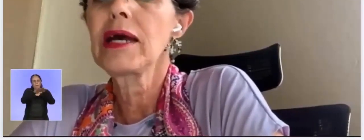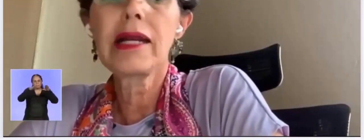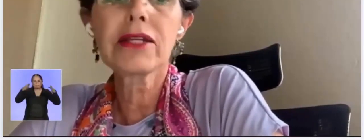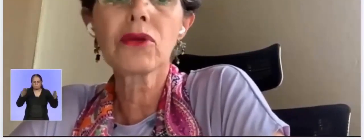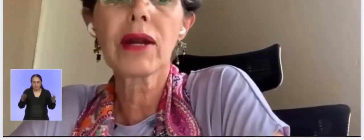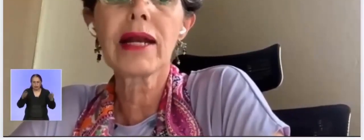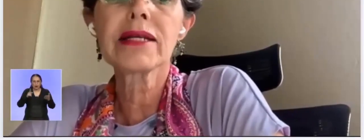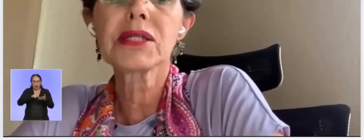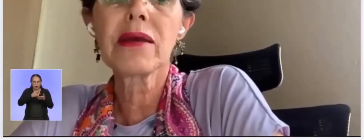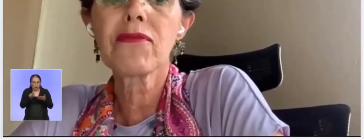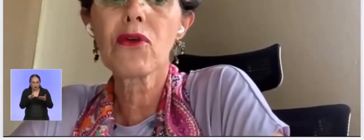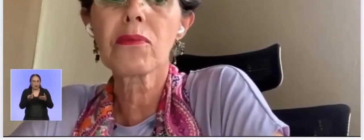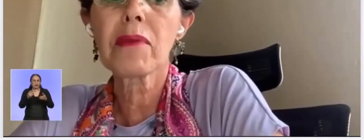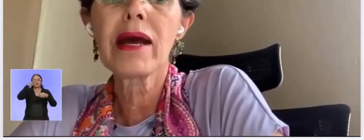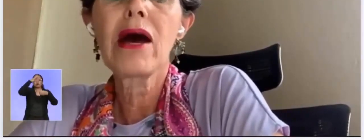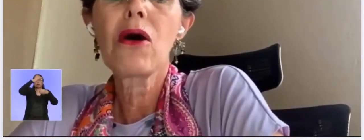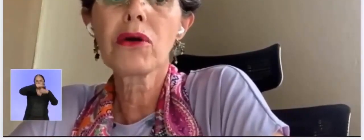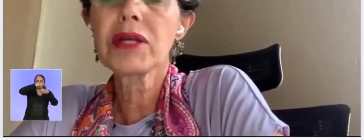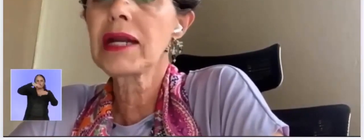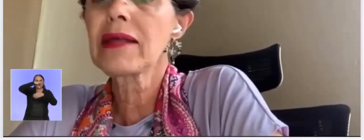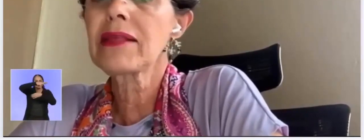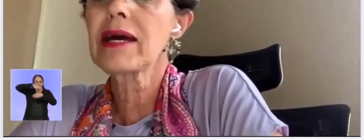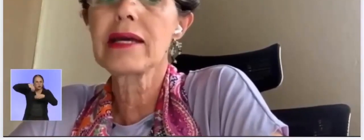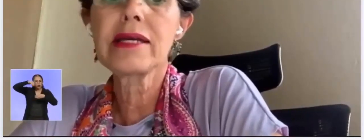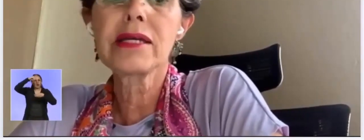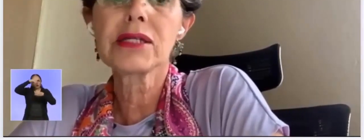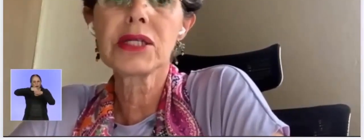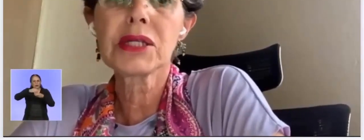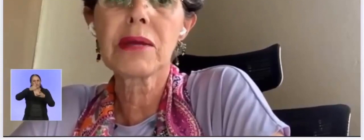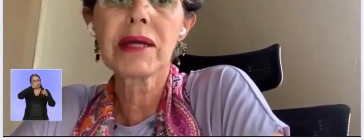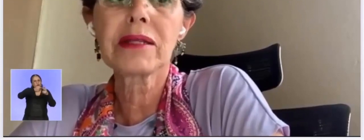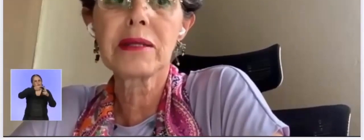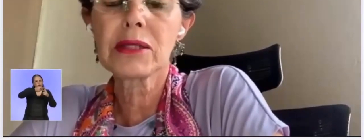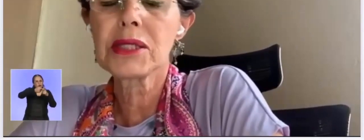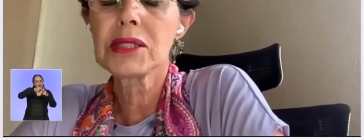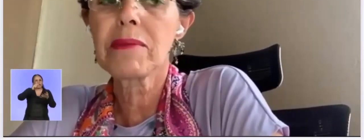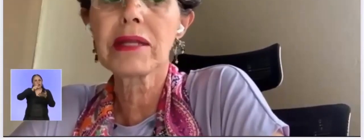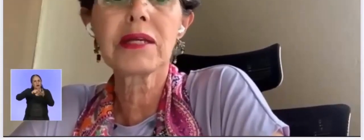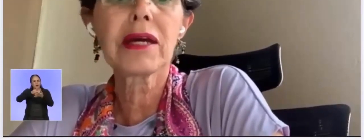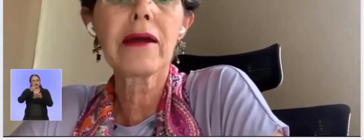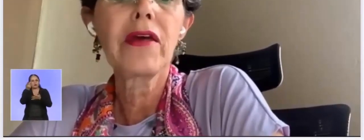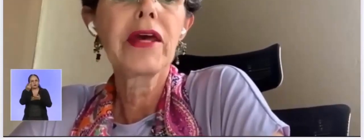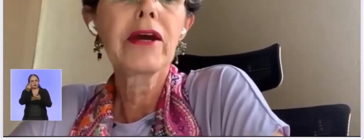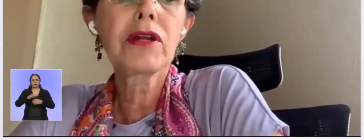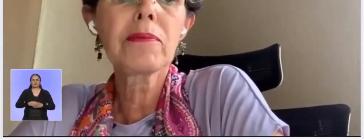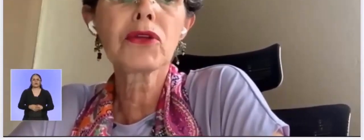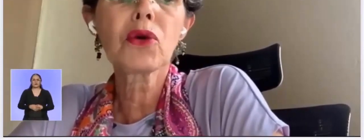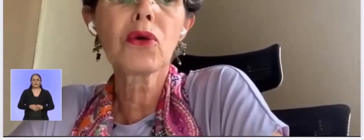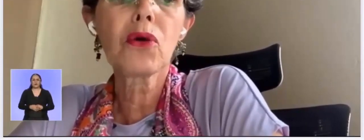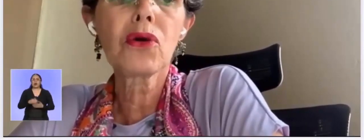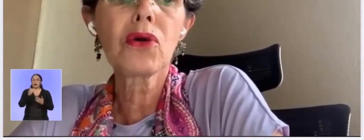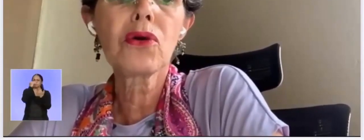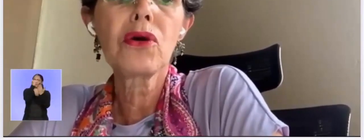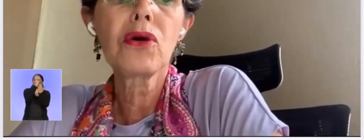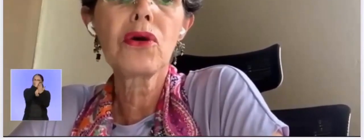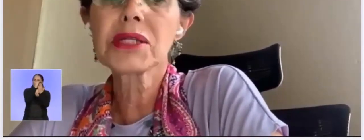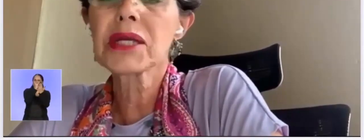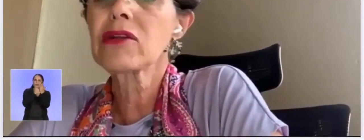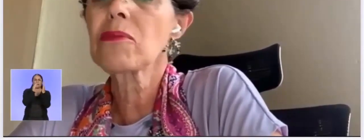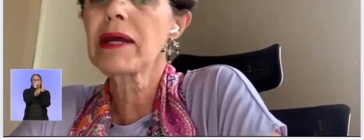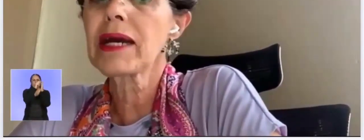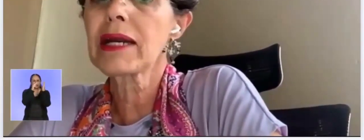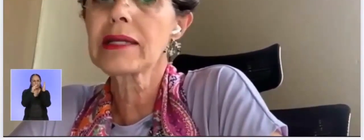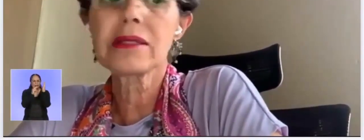para mantenerse en sus cargos continúen percibiendo sus ingresos hasta que concluyan su periodo en el cargo